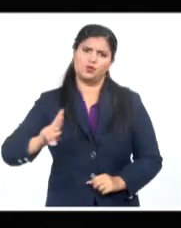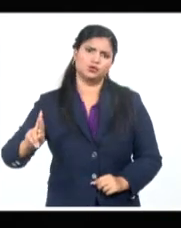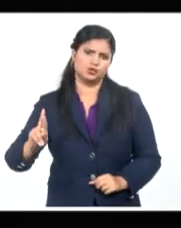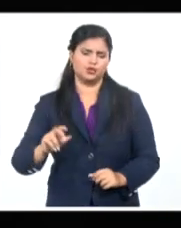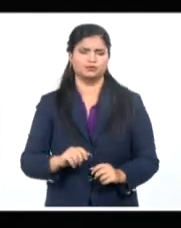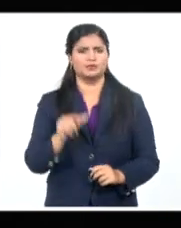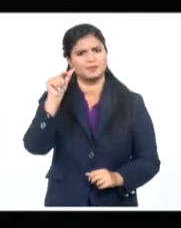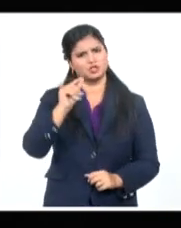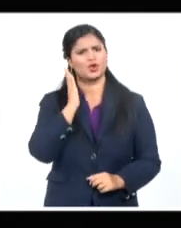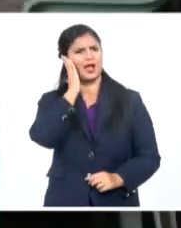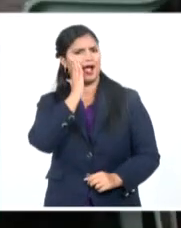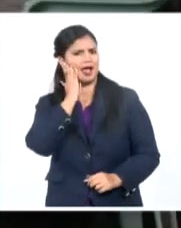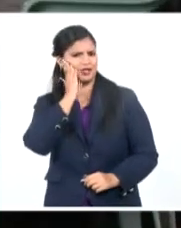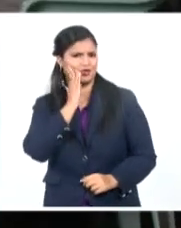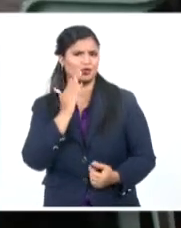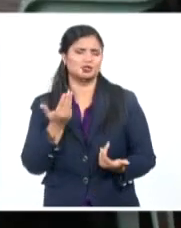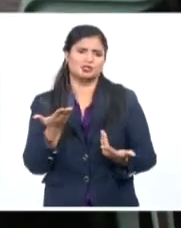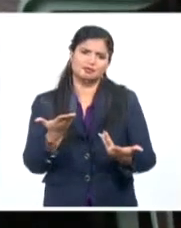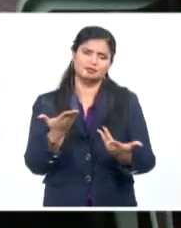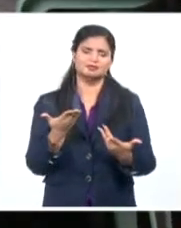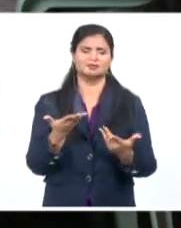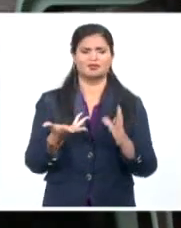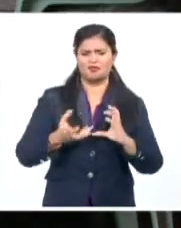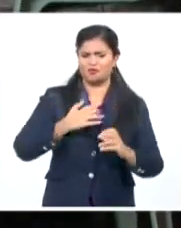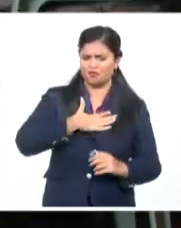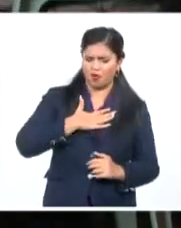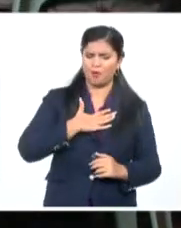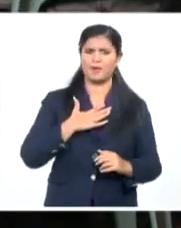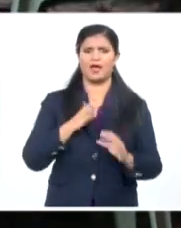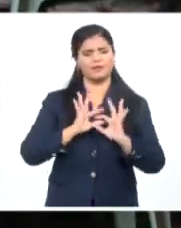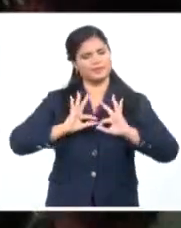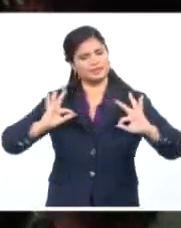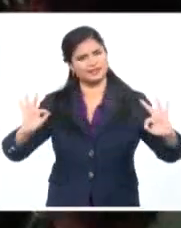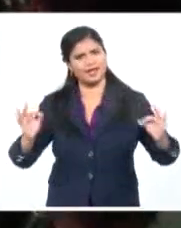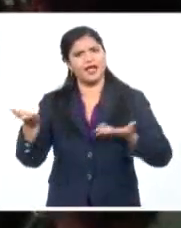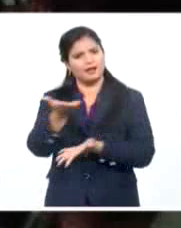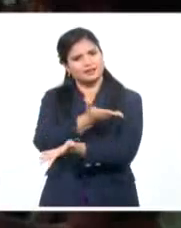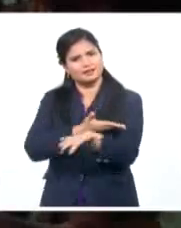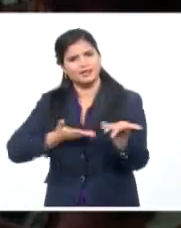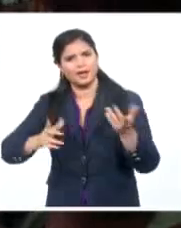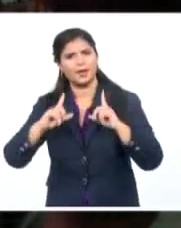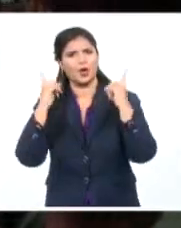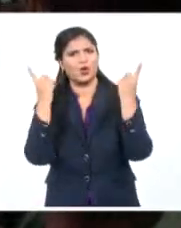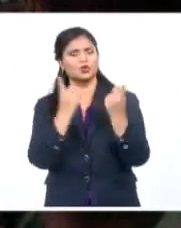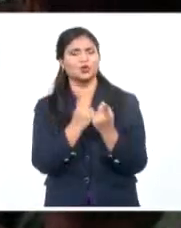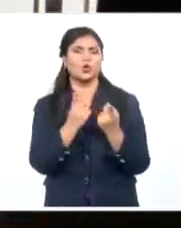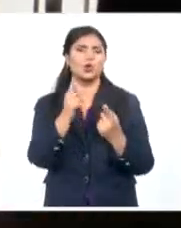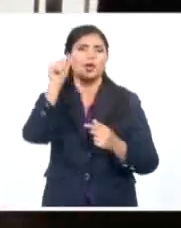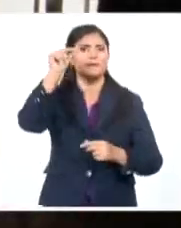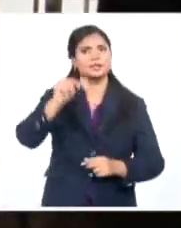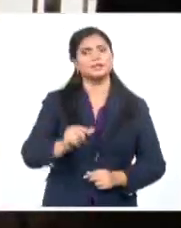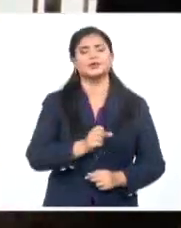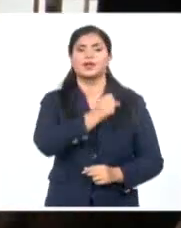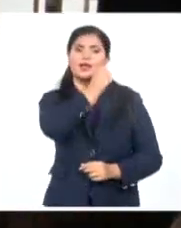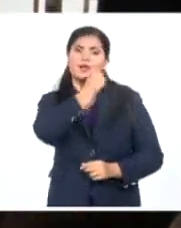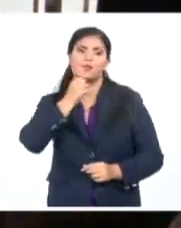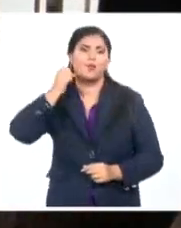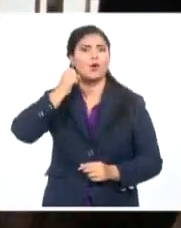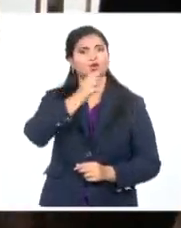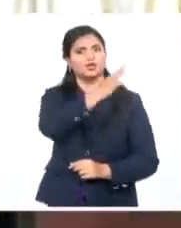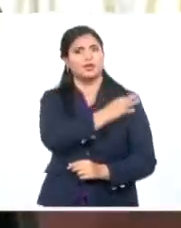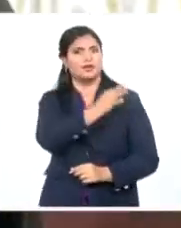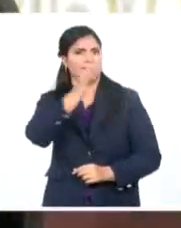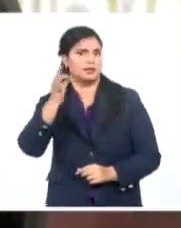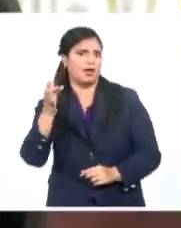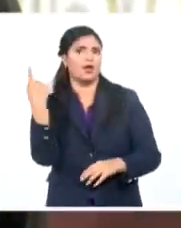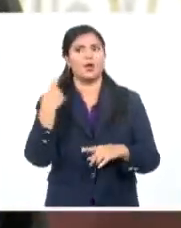ide de la periodista Esther Barroso el cual abrió la velada además muchas voces de Trovadores invitados y del